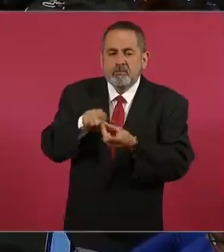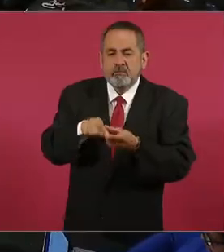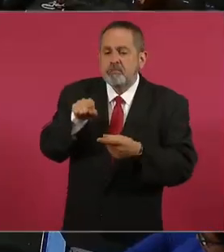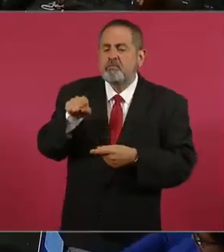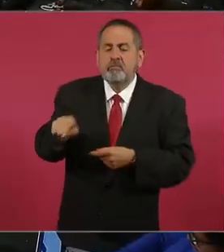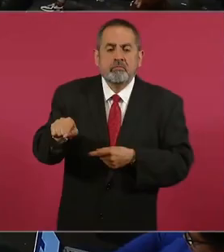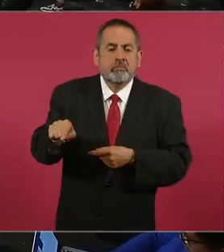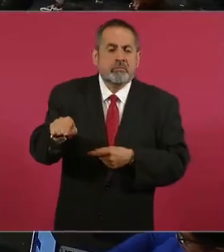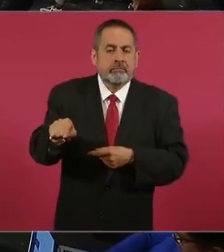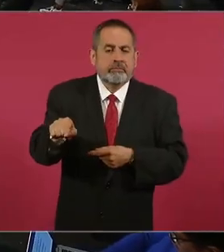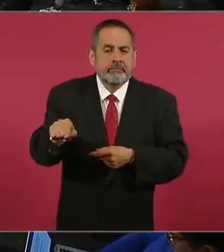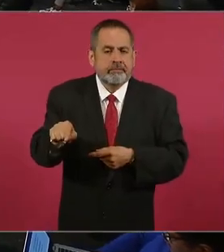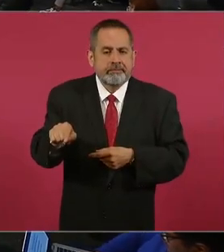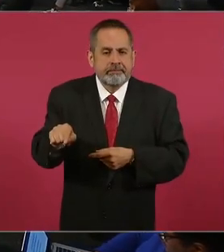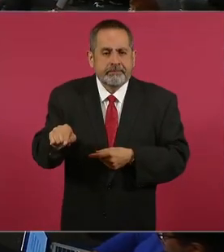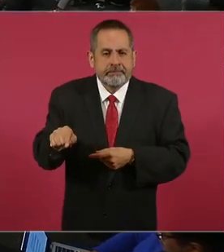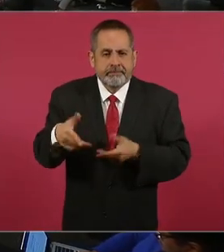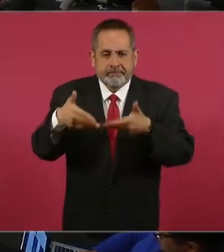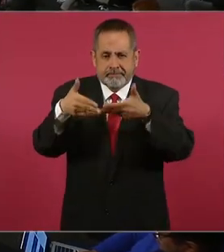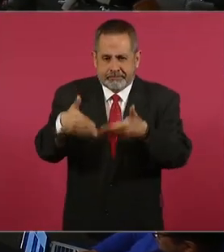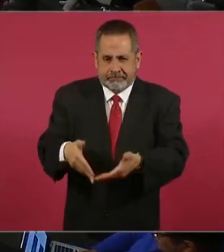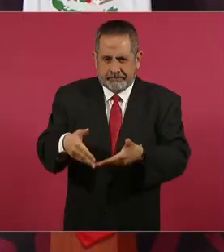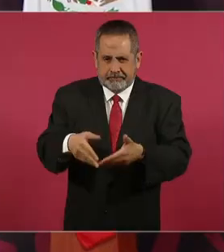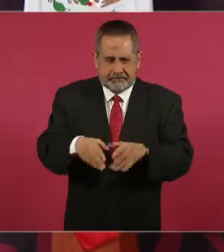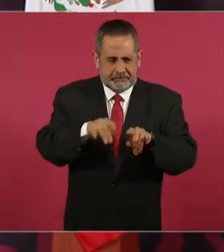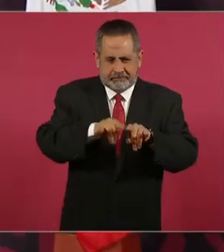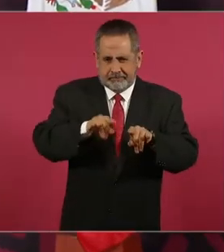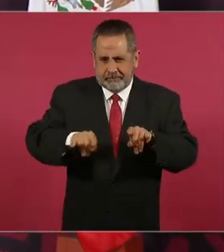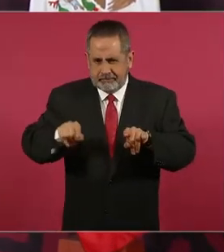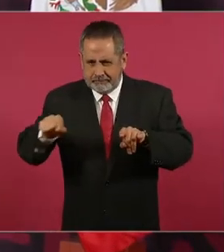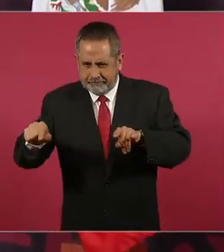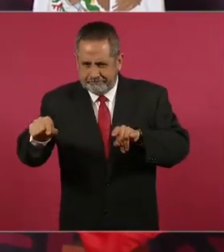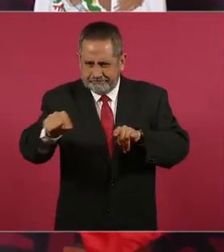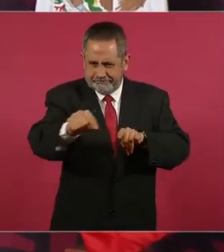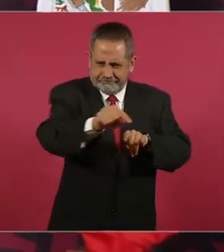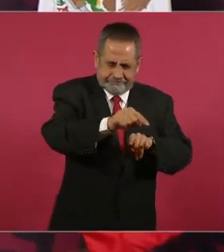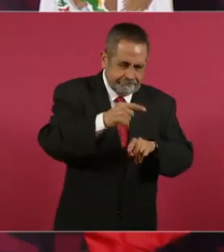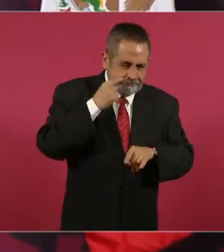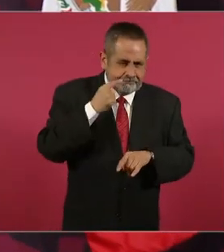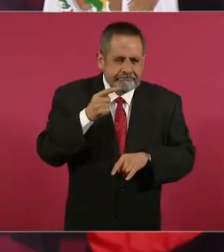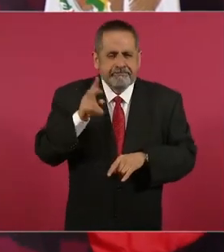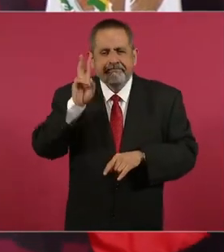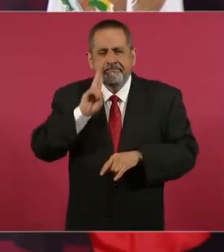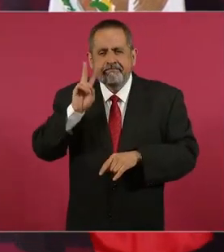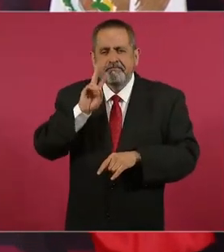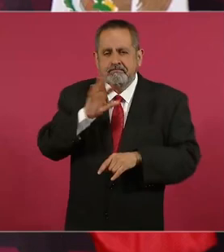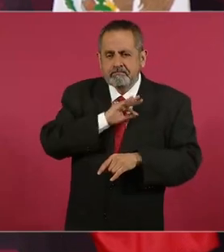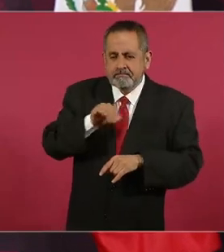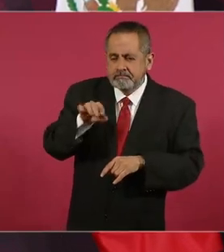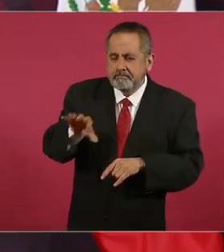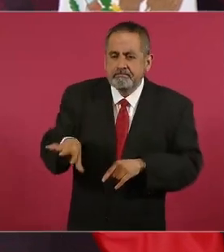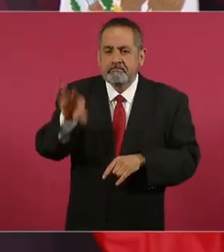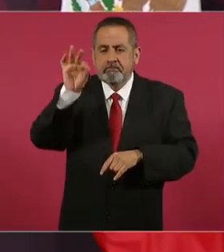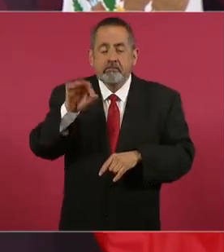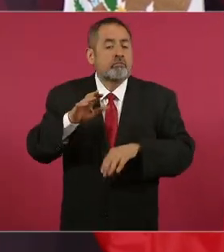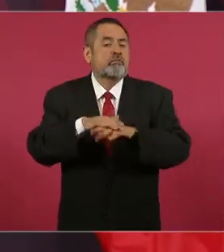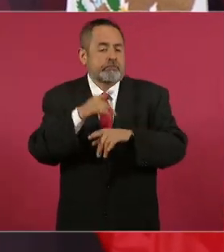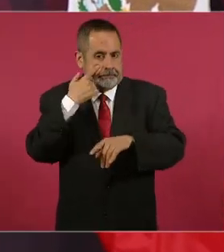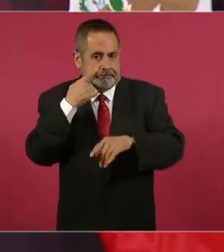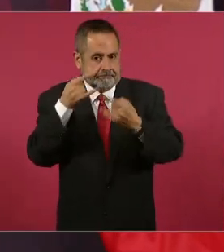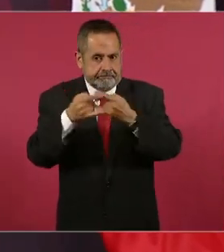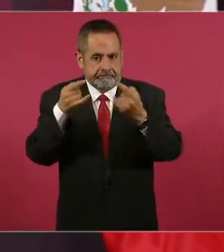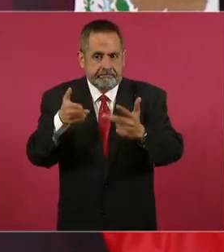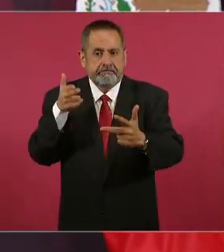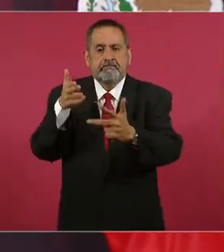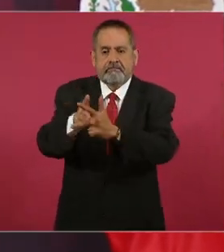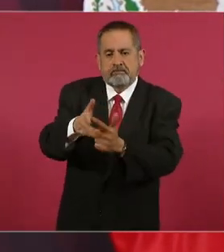cuántas fosas comunes hay y dónde podría estar, porque lo asesinan a él junto